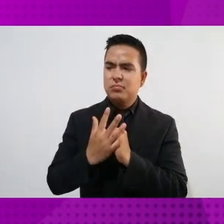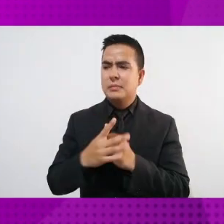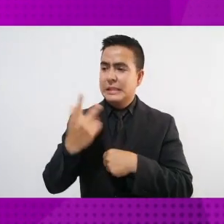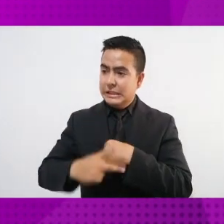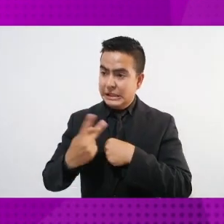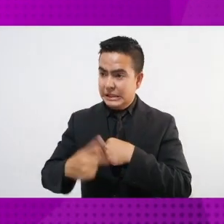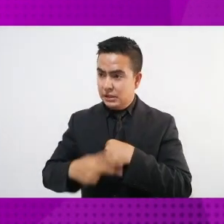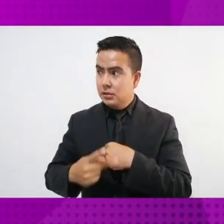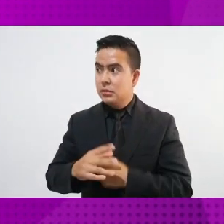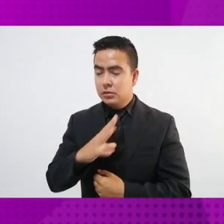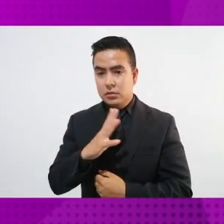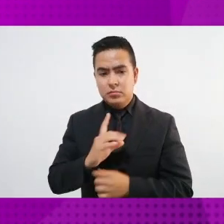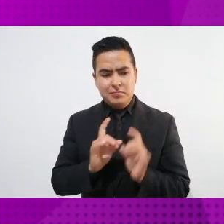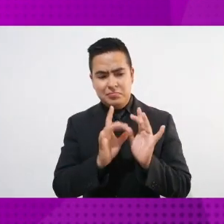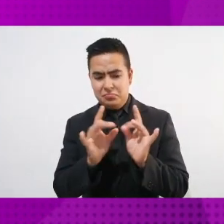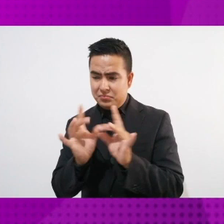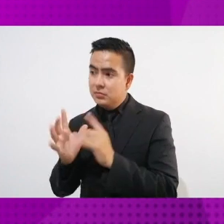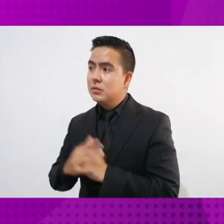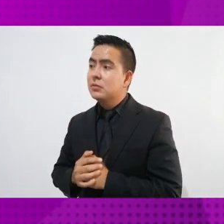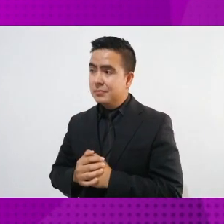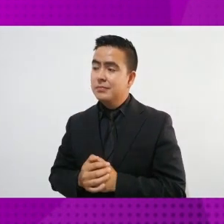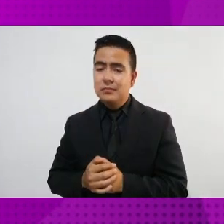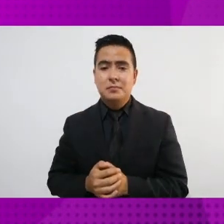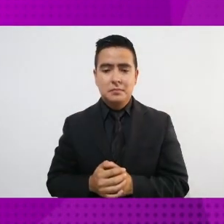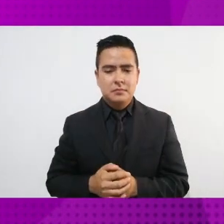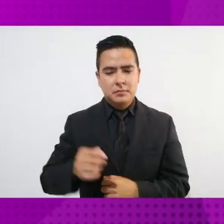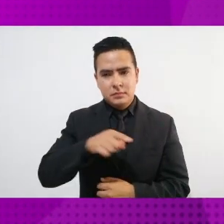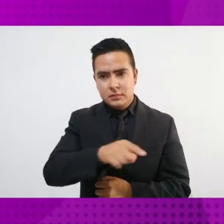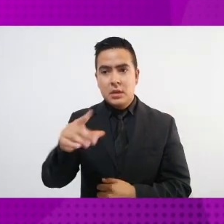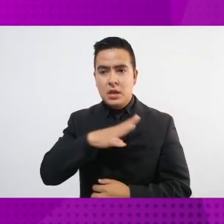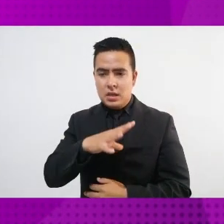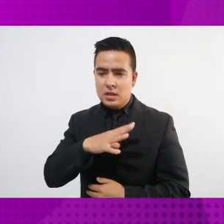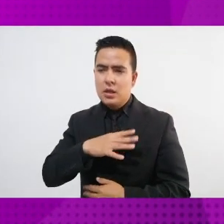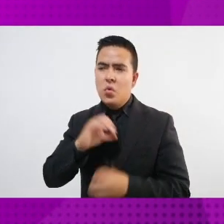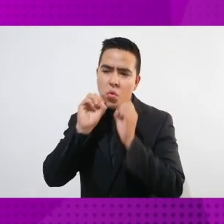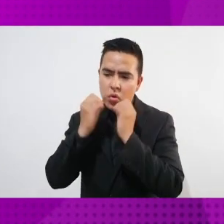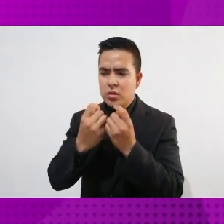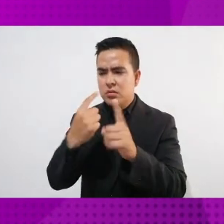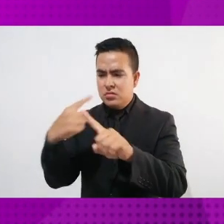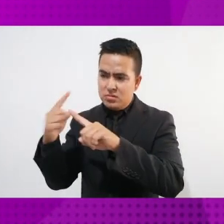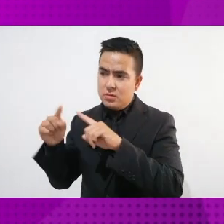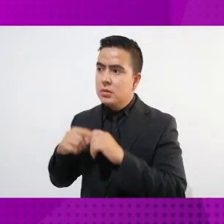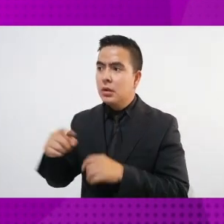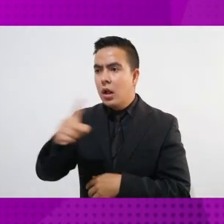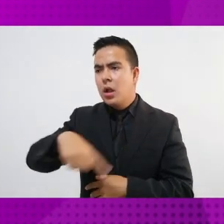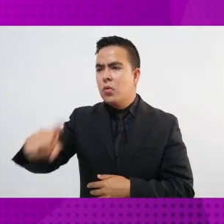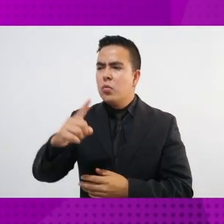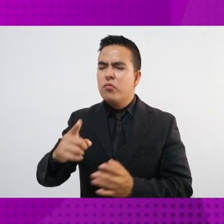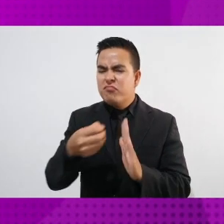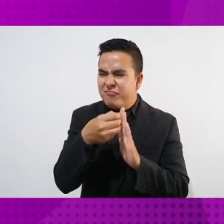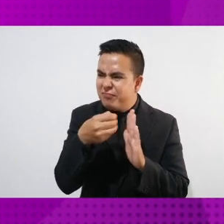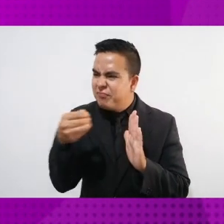de una pandemia, de una crisis sanitaria, bueno, pues los órganos electorales